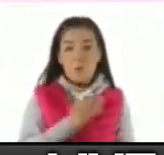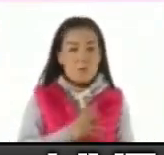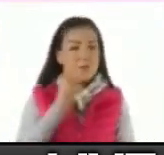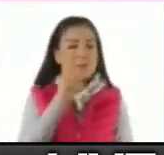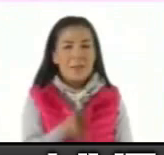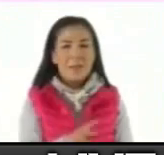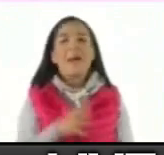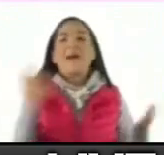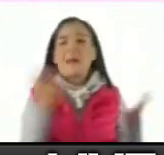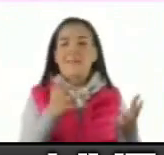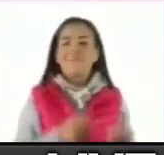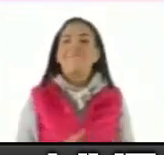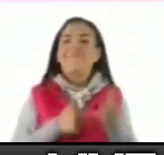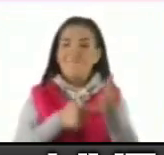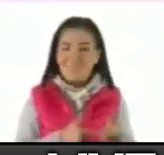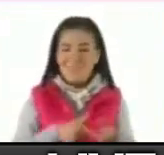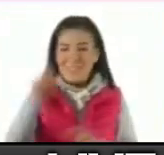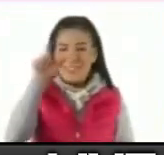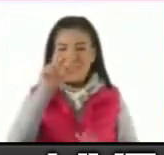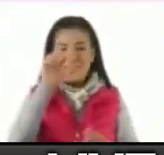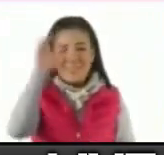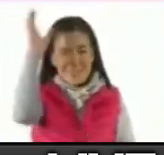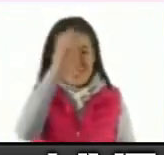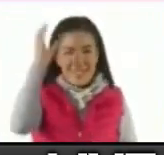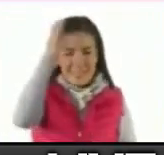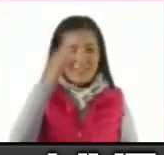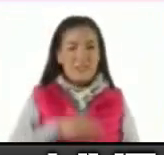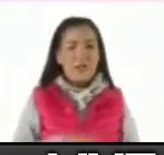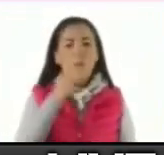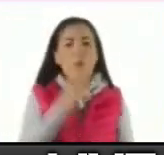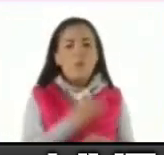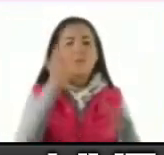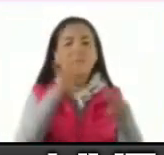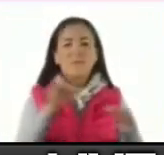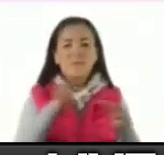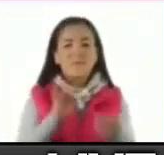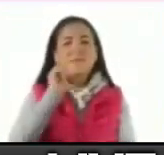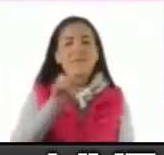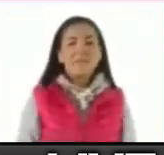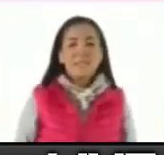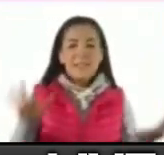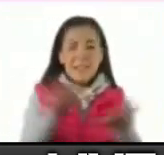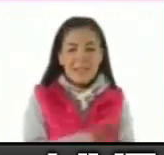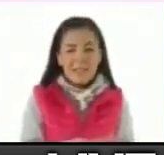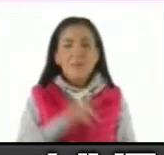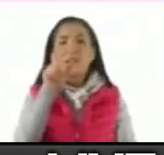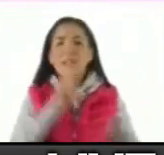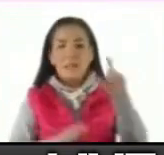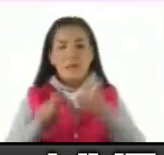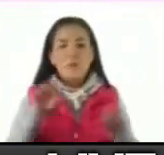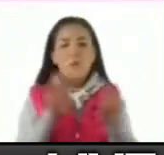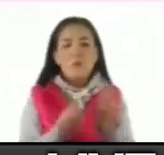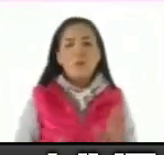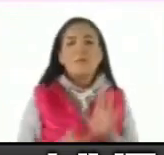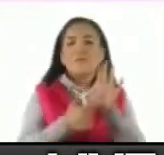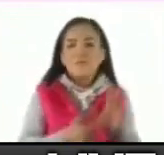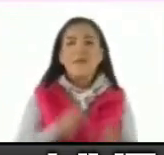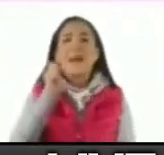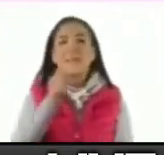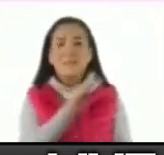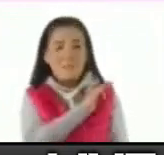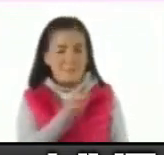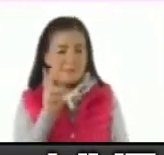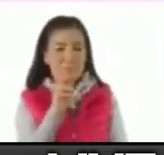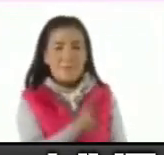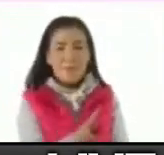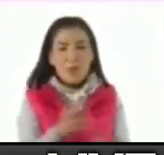y hagamos ciencia. En esta sesión se explicarán los cambios químicos que pueden manifestarse de manera visible, como